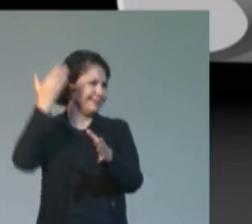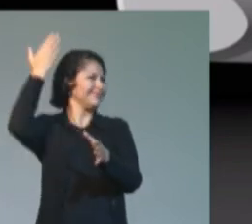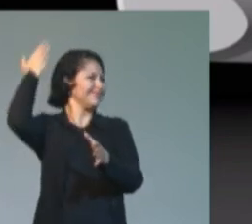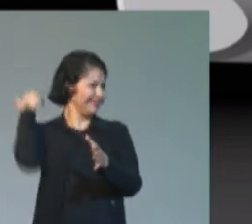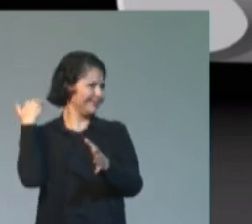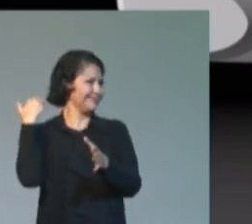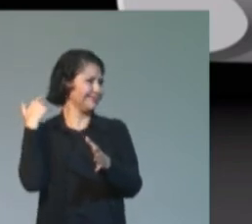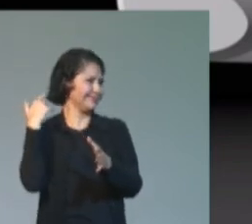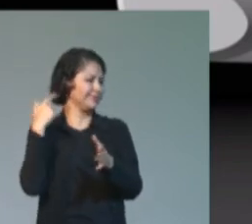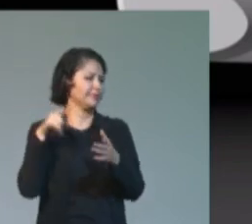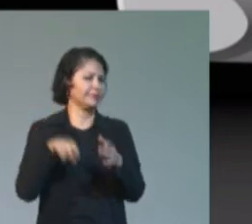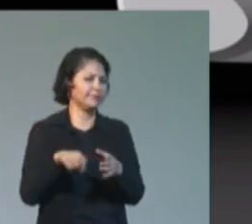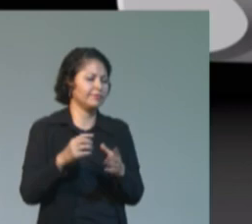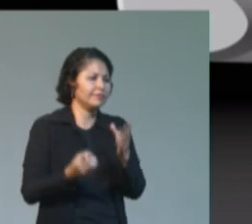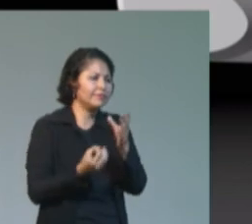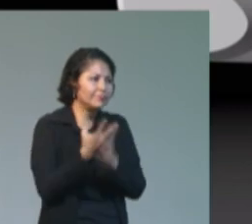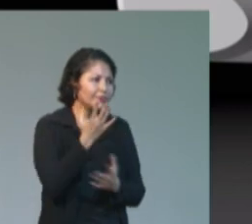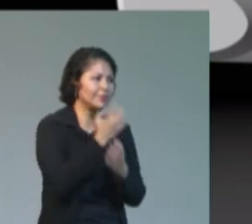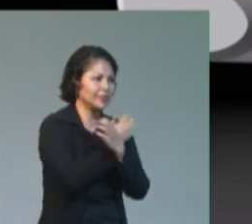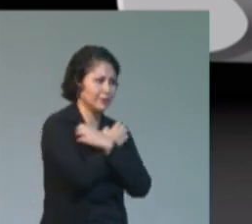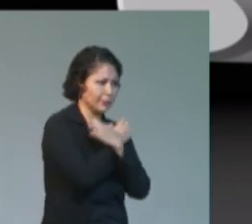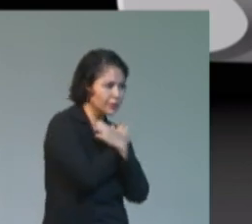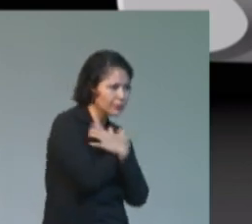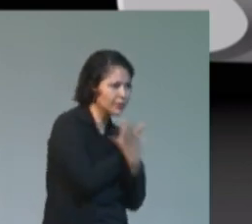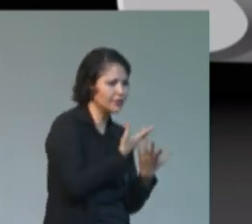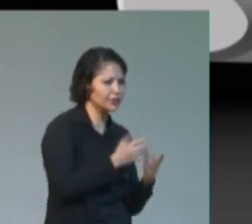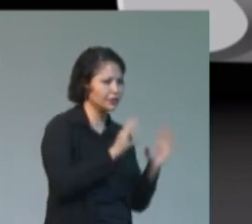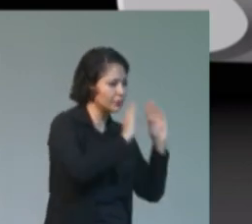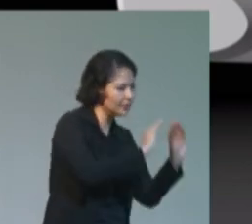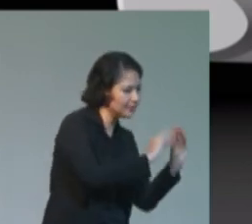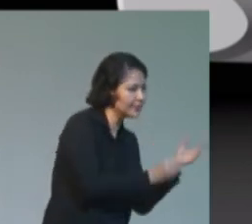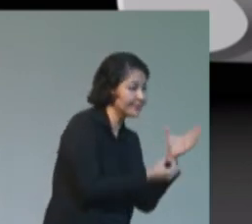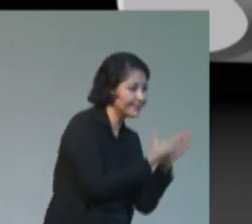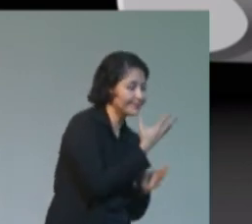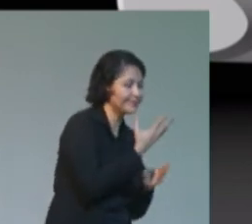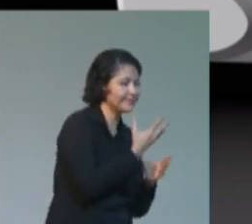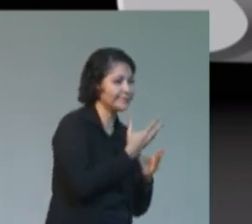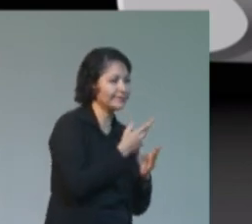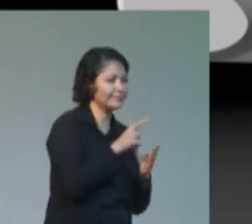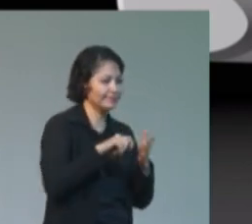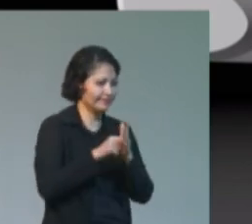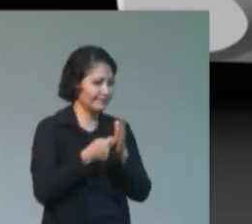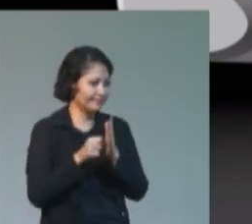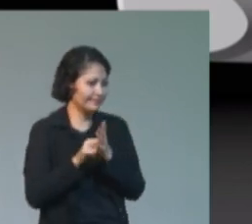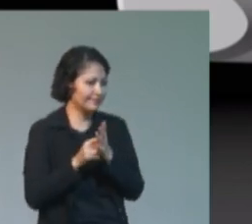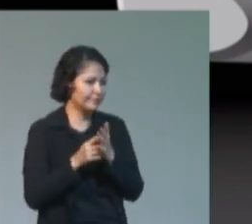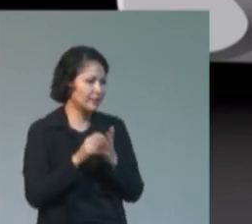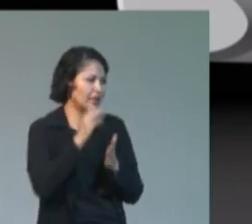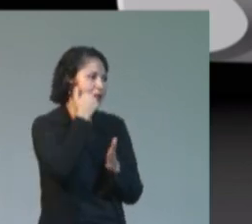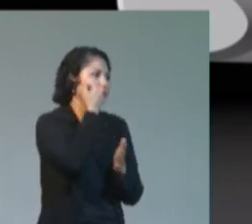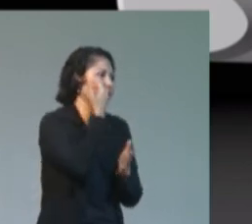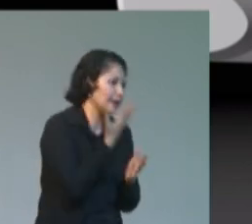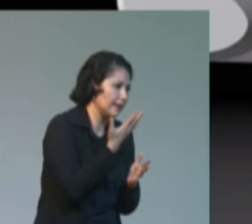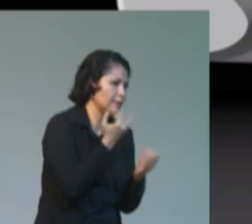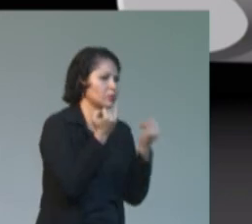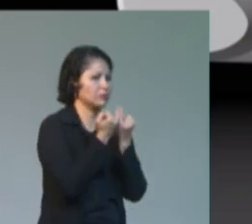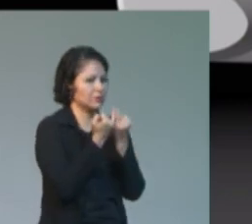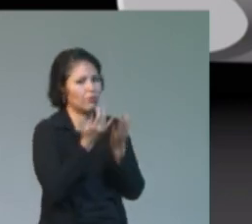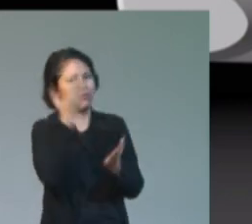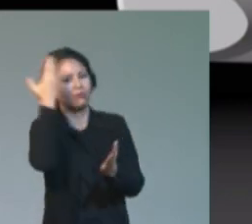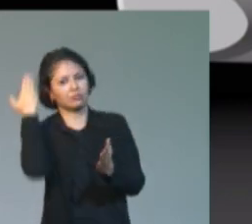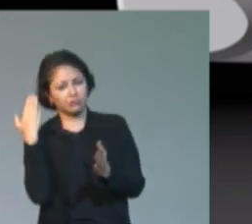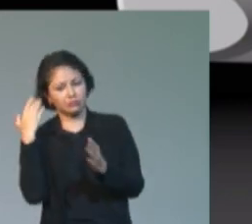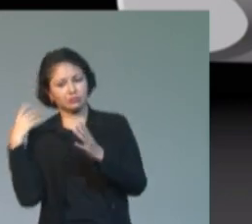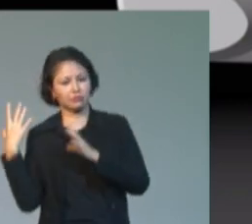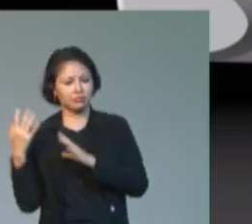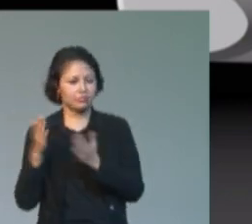crear entornos innovadores de enseñanza lo que hemos repetido pero con tecnología lo que nosotros estábamos haciendo desde